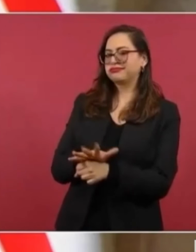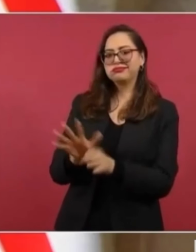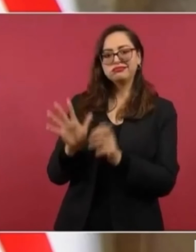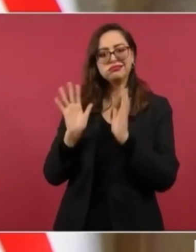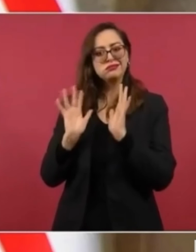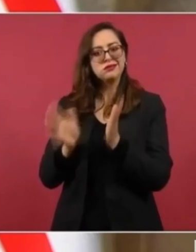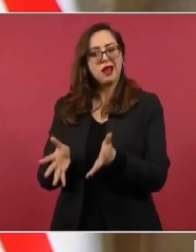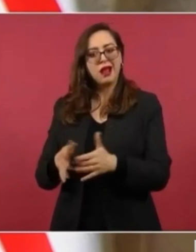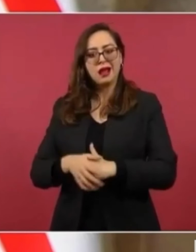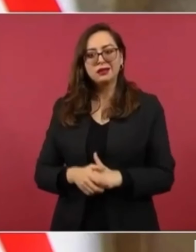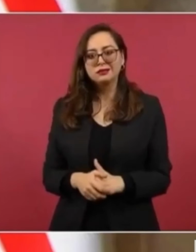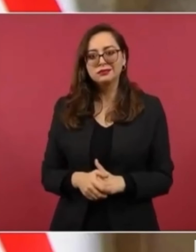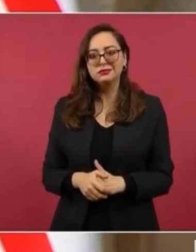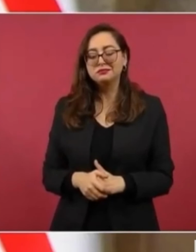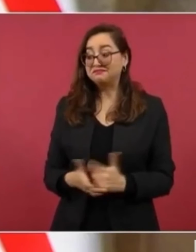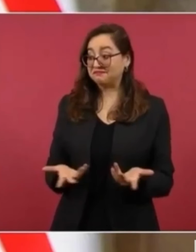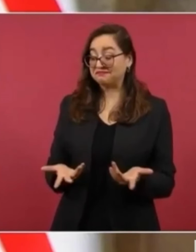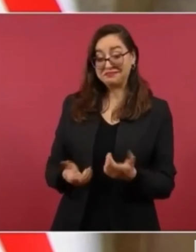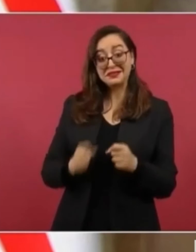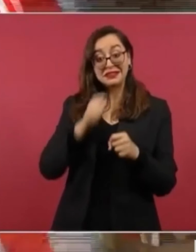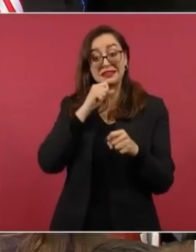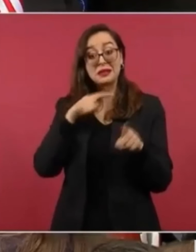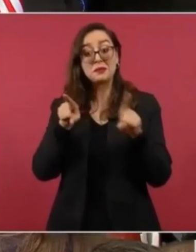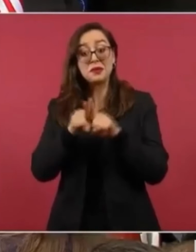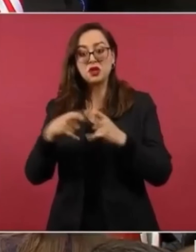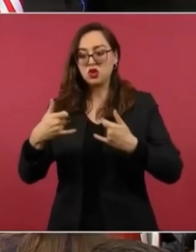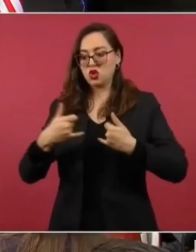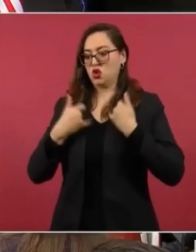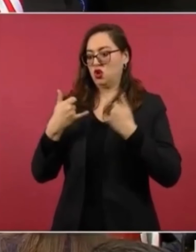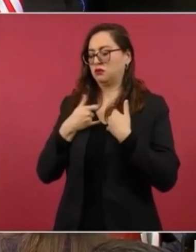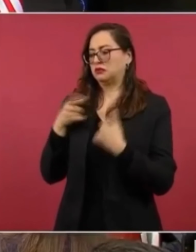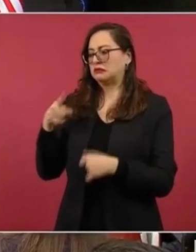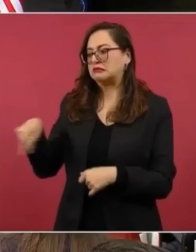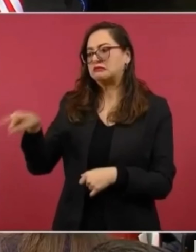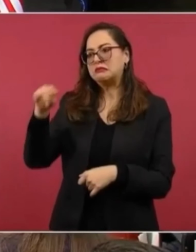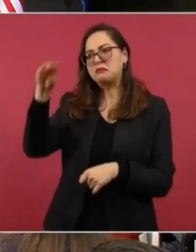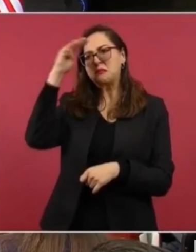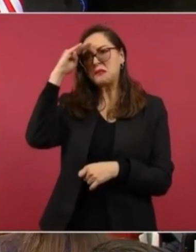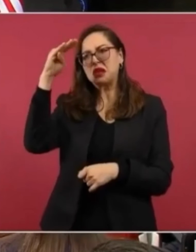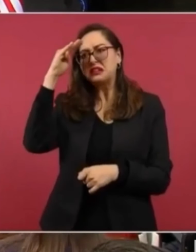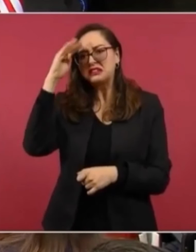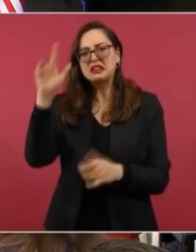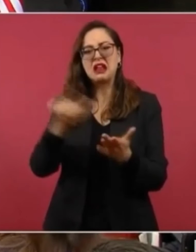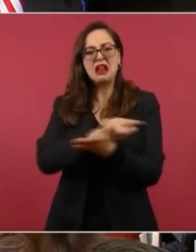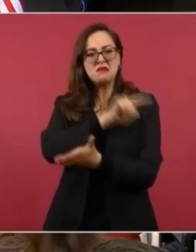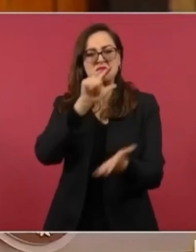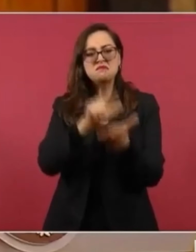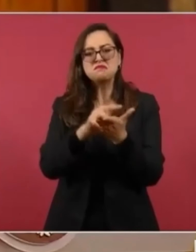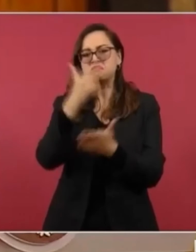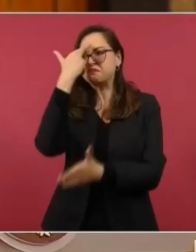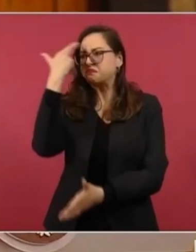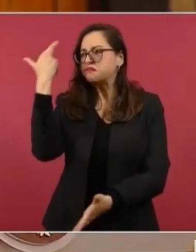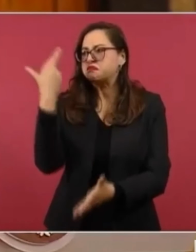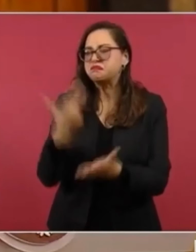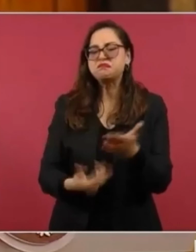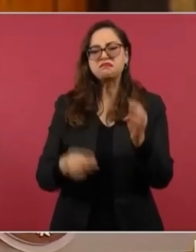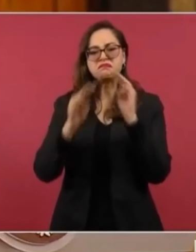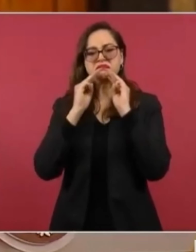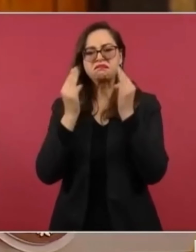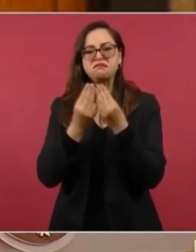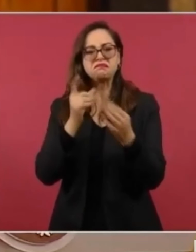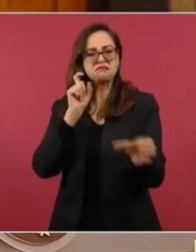la delincuencia ha dejado de ser la única posibilidad de sobrevivencia y de salir